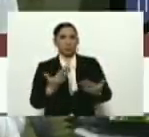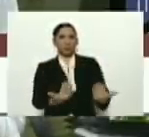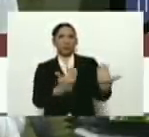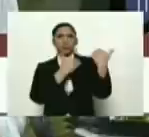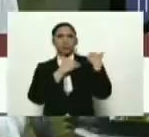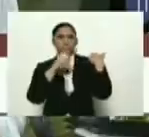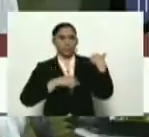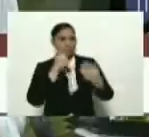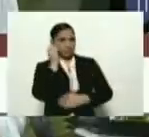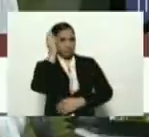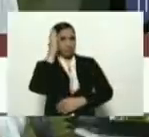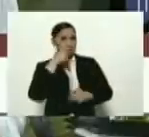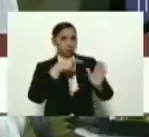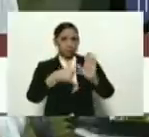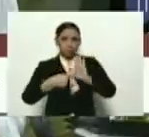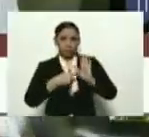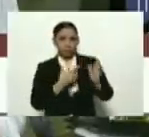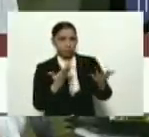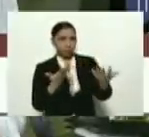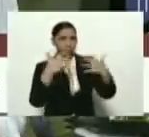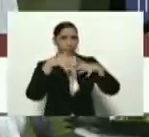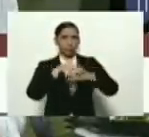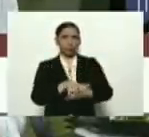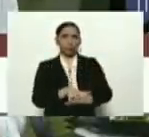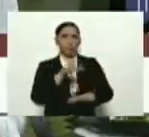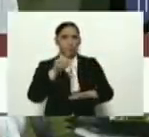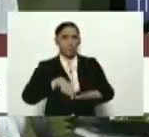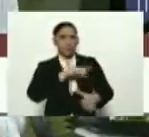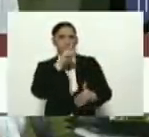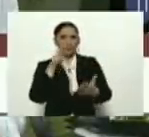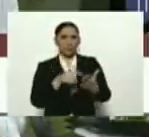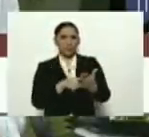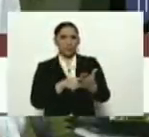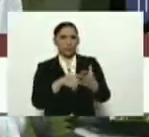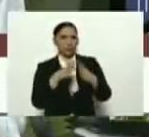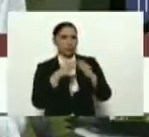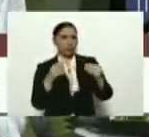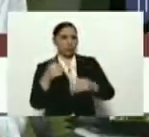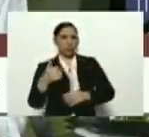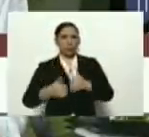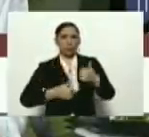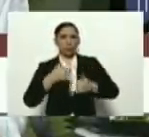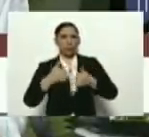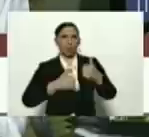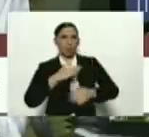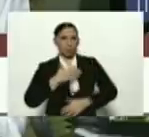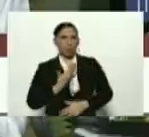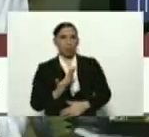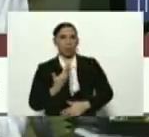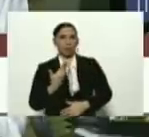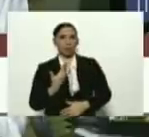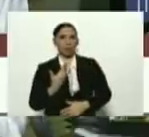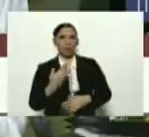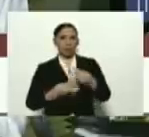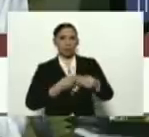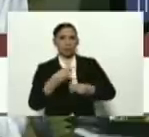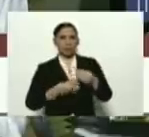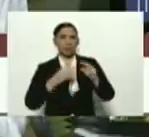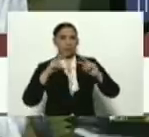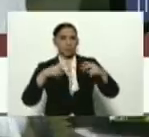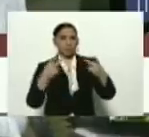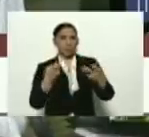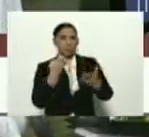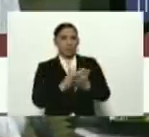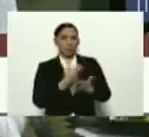la capacidad demostrada de cooperar y complementarnos, todo lo cual puede multiplicarse. La nueva